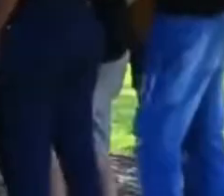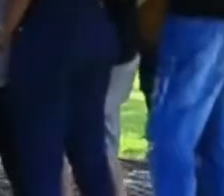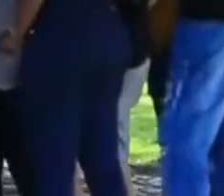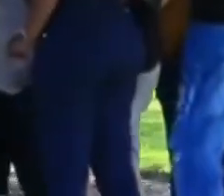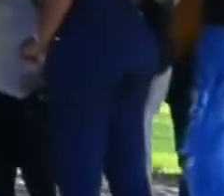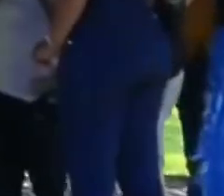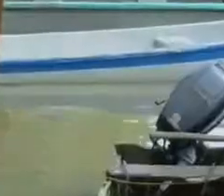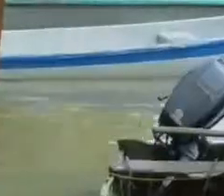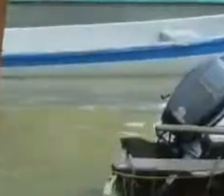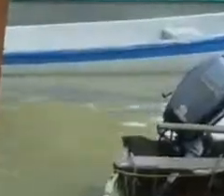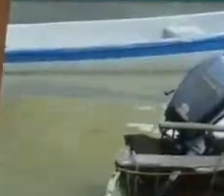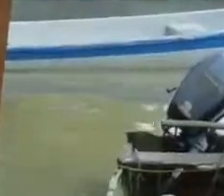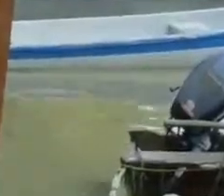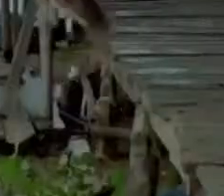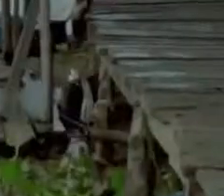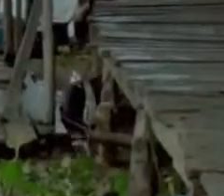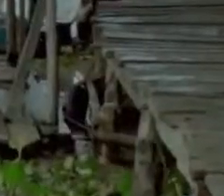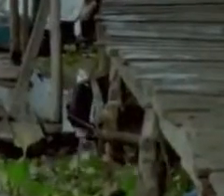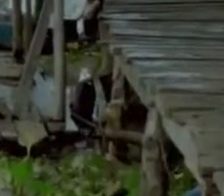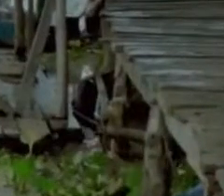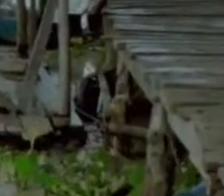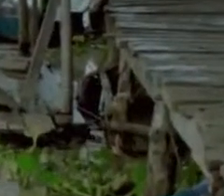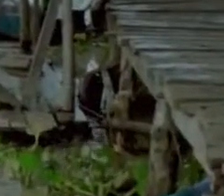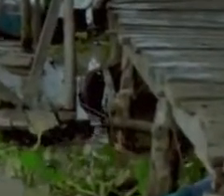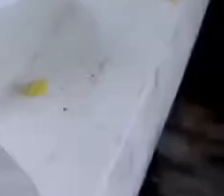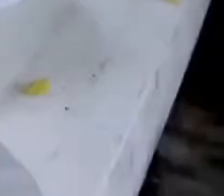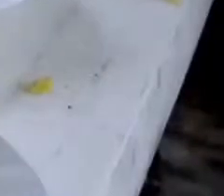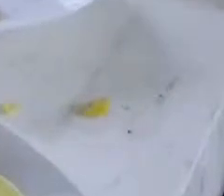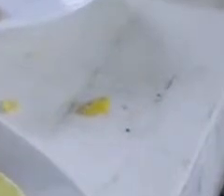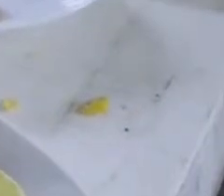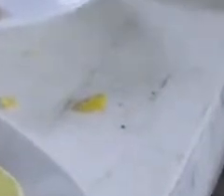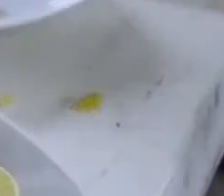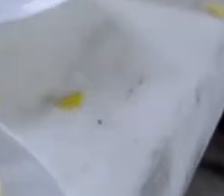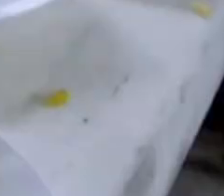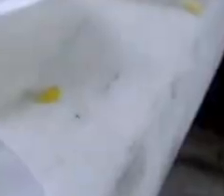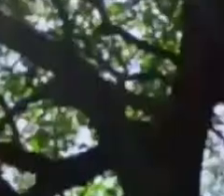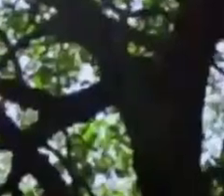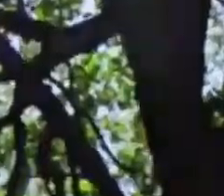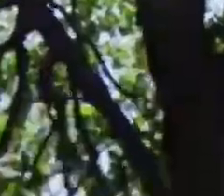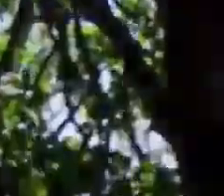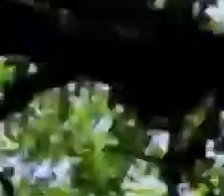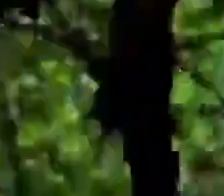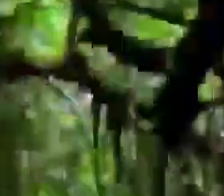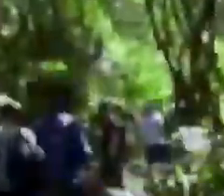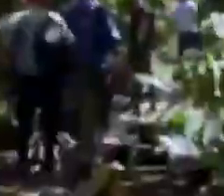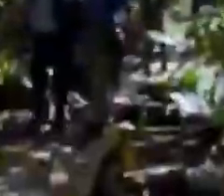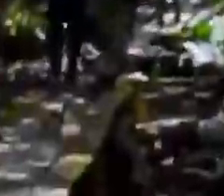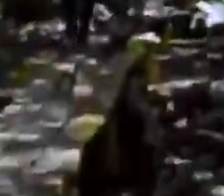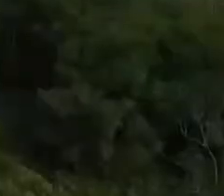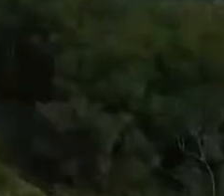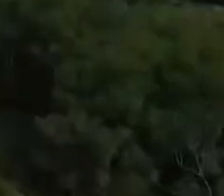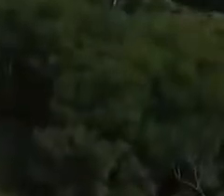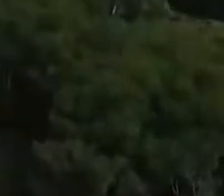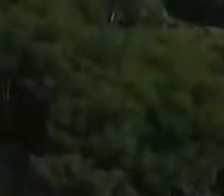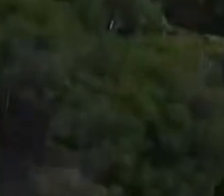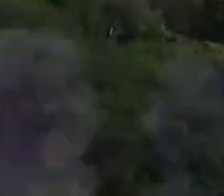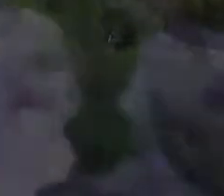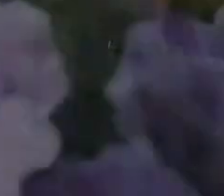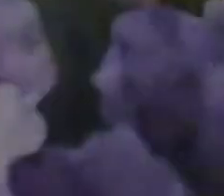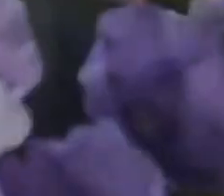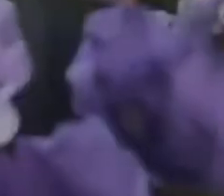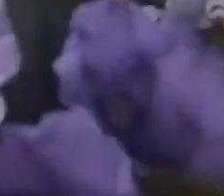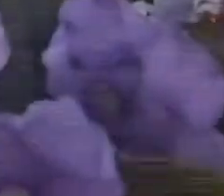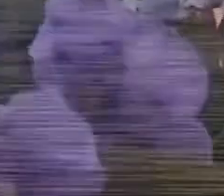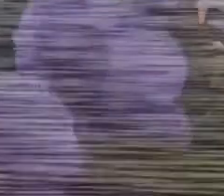que vengan a conocer y a darse el gusto de mirar algo diferente y probar lo que es estar en un territorio donde